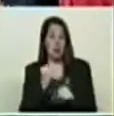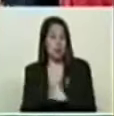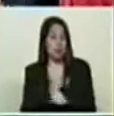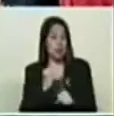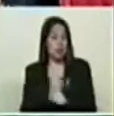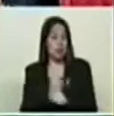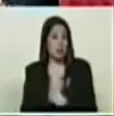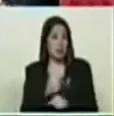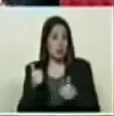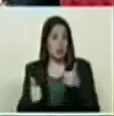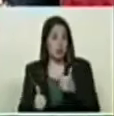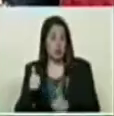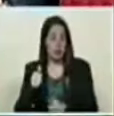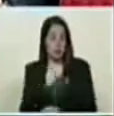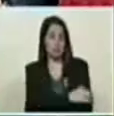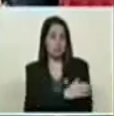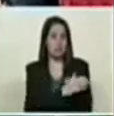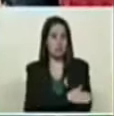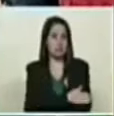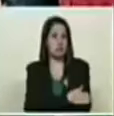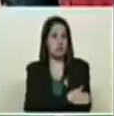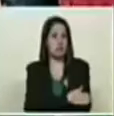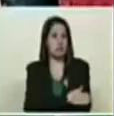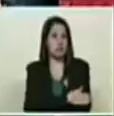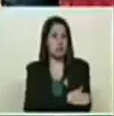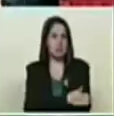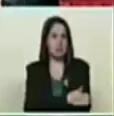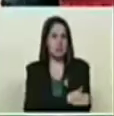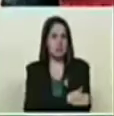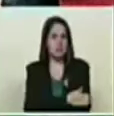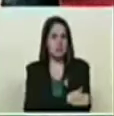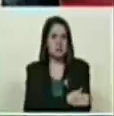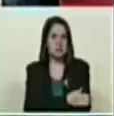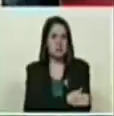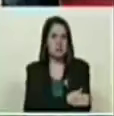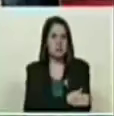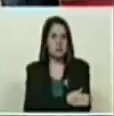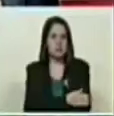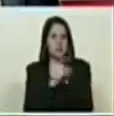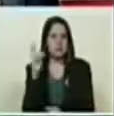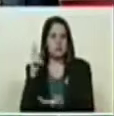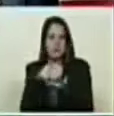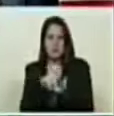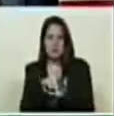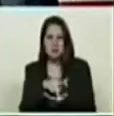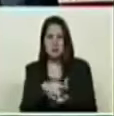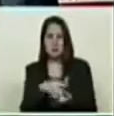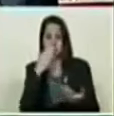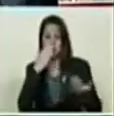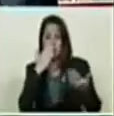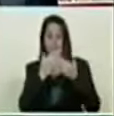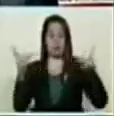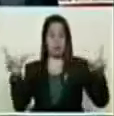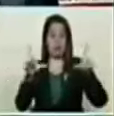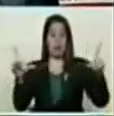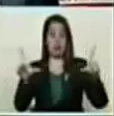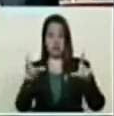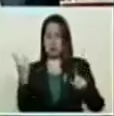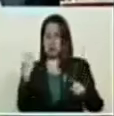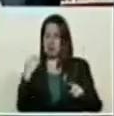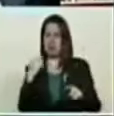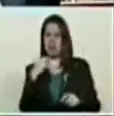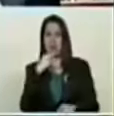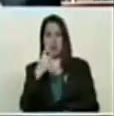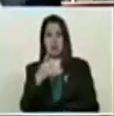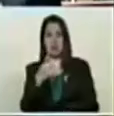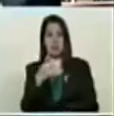el candidato de la oposición tuvo la valentía de enfrentar los medios de comunicación ayer